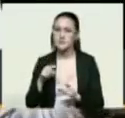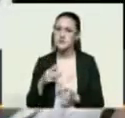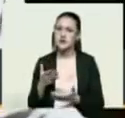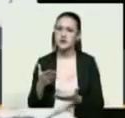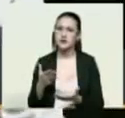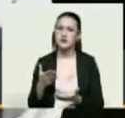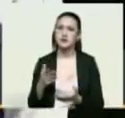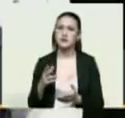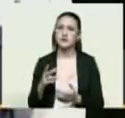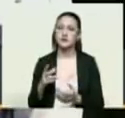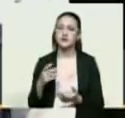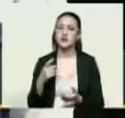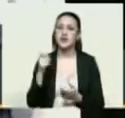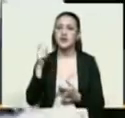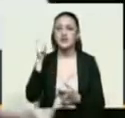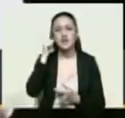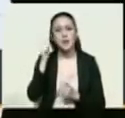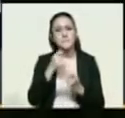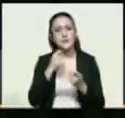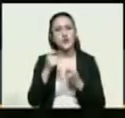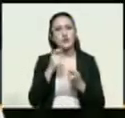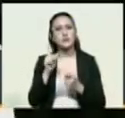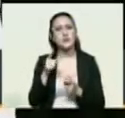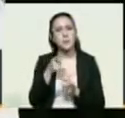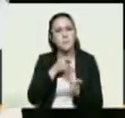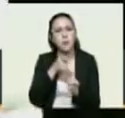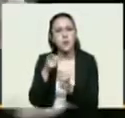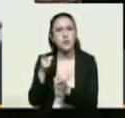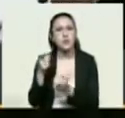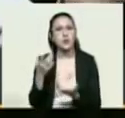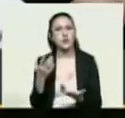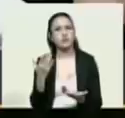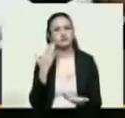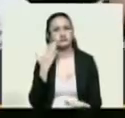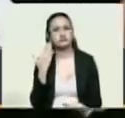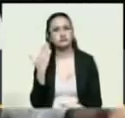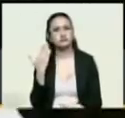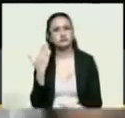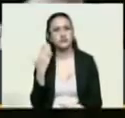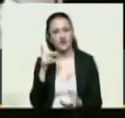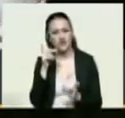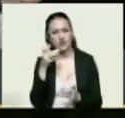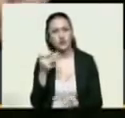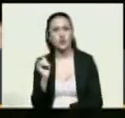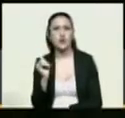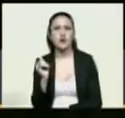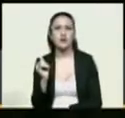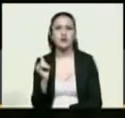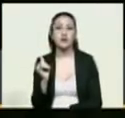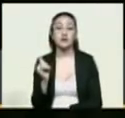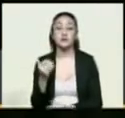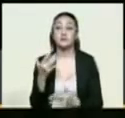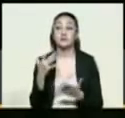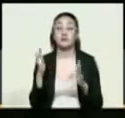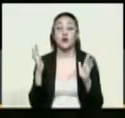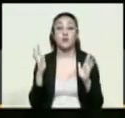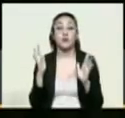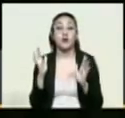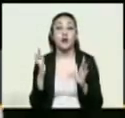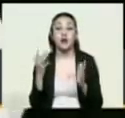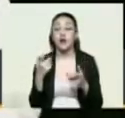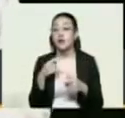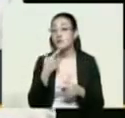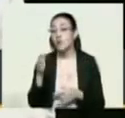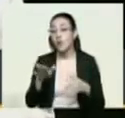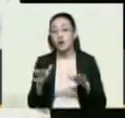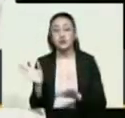con motivo del Día del Periodista. Disparos contra esa edificación, ahí están las fotografías, gracias a Dios. No hubo víctimas que